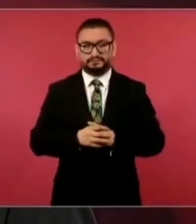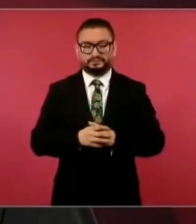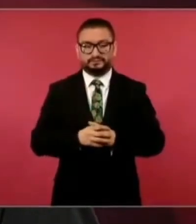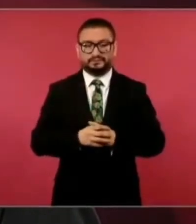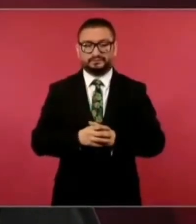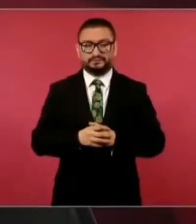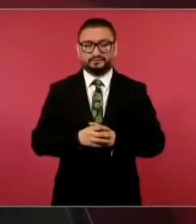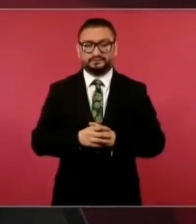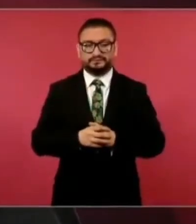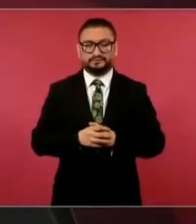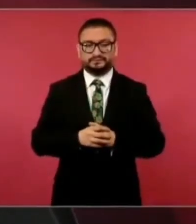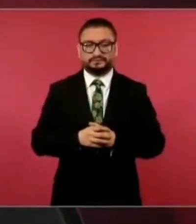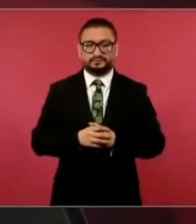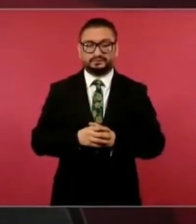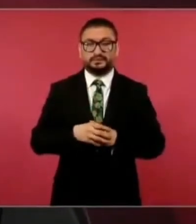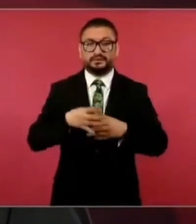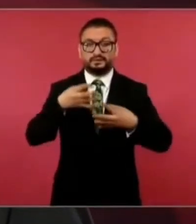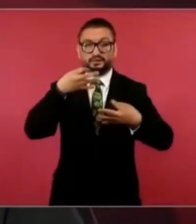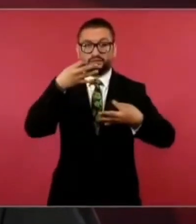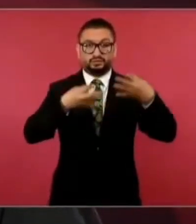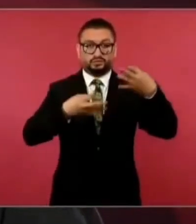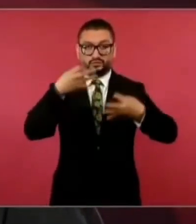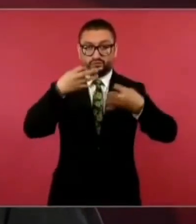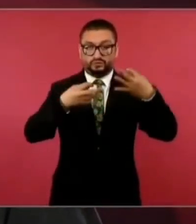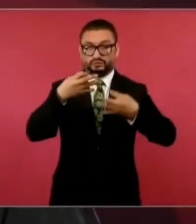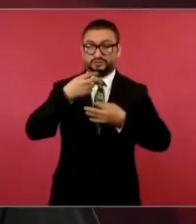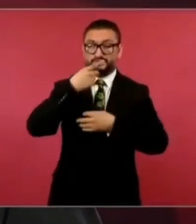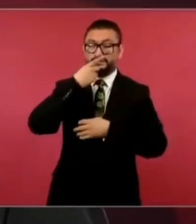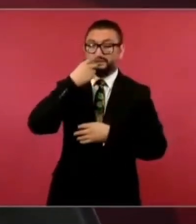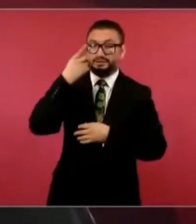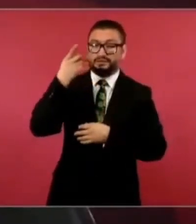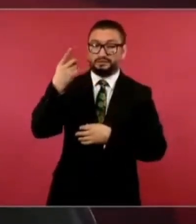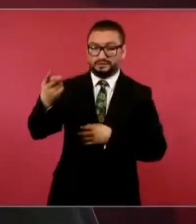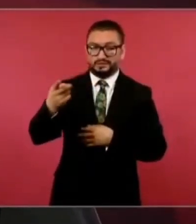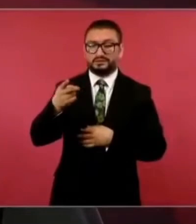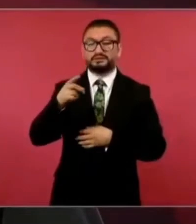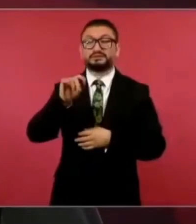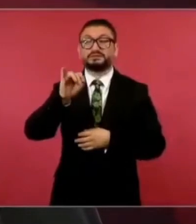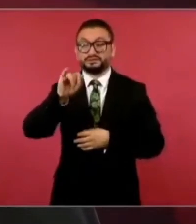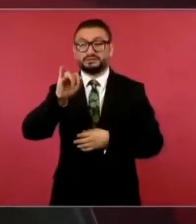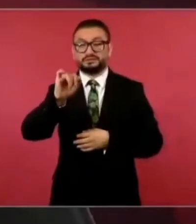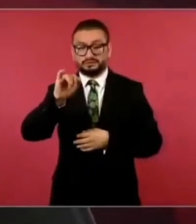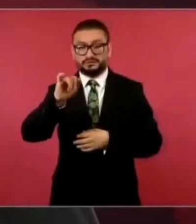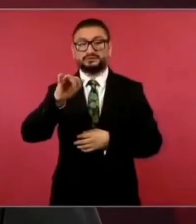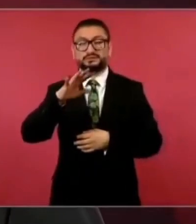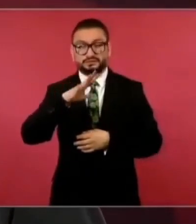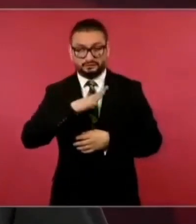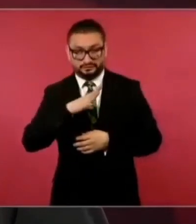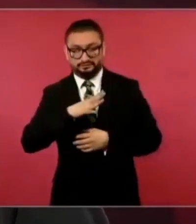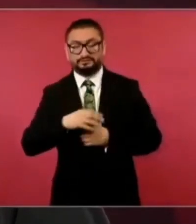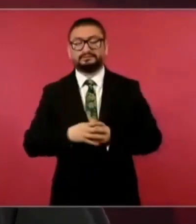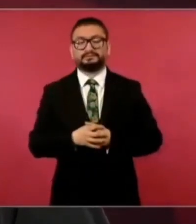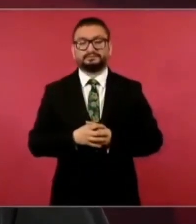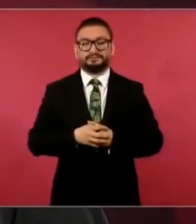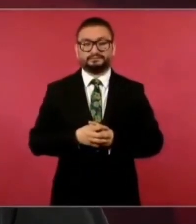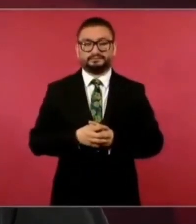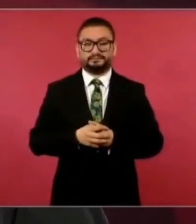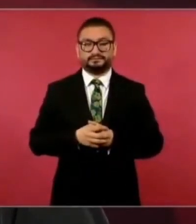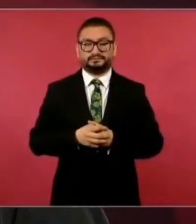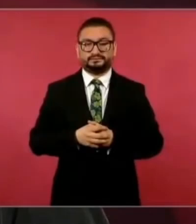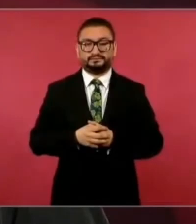donde el juez le dice que sí, habían estado.